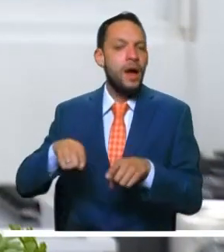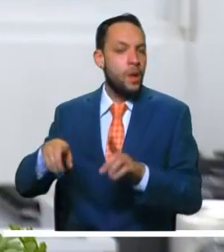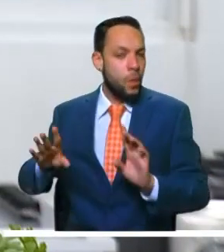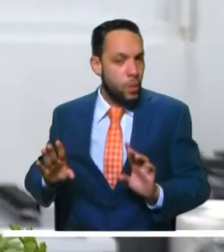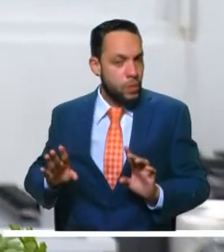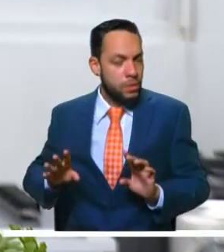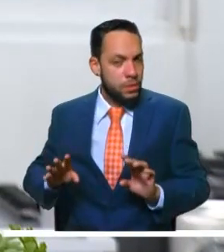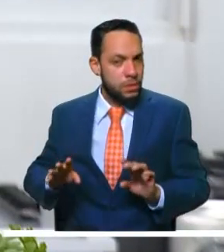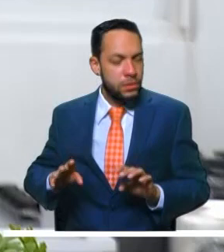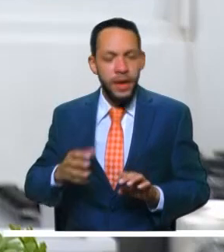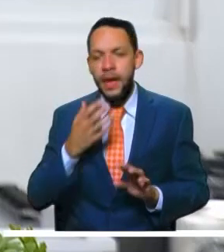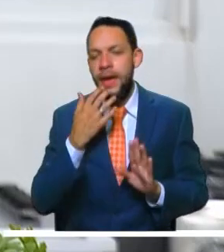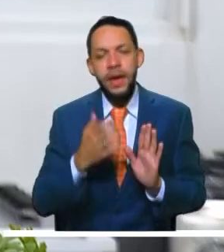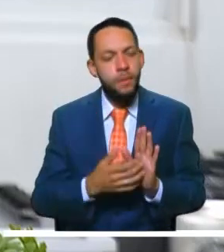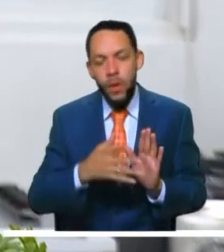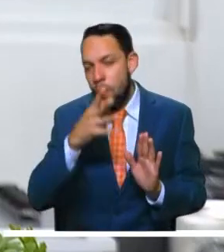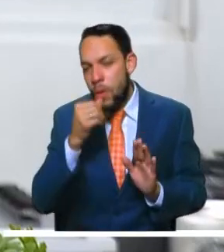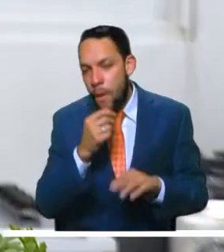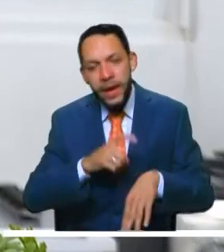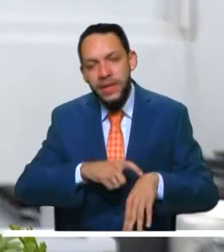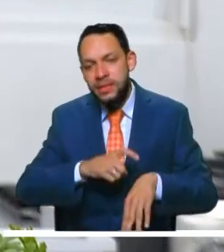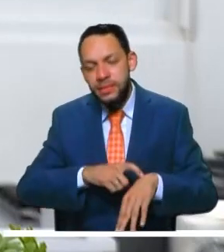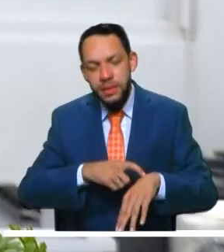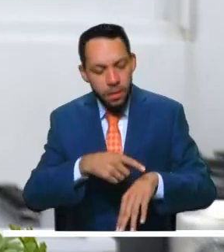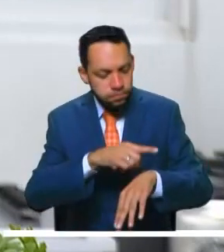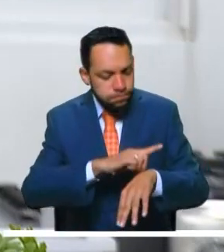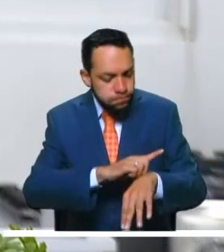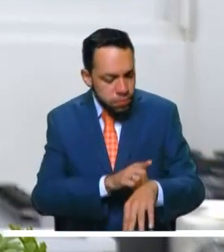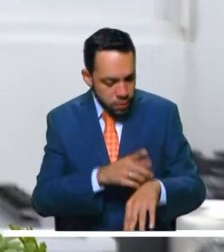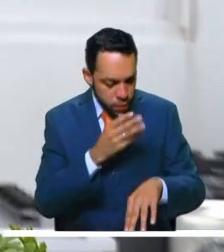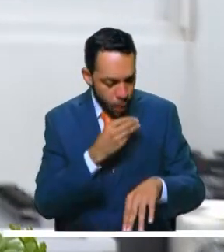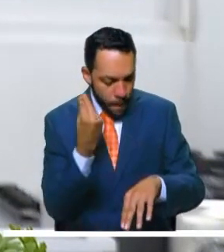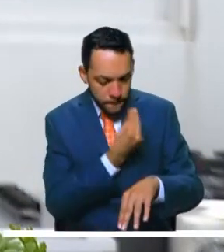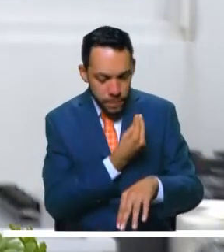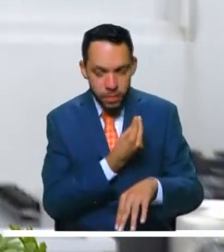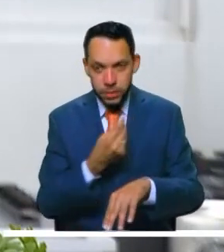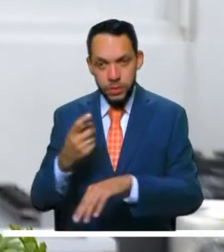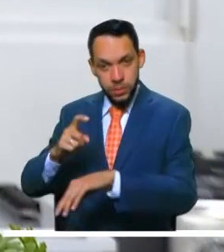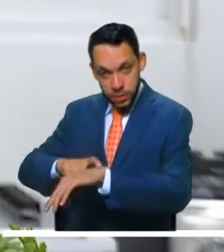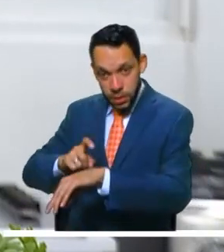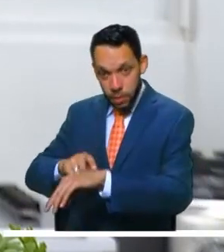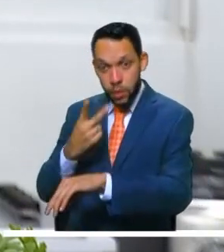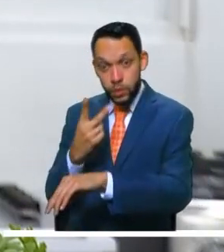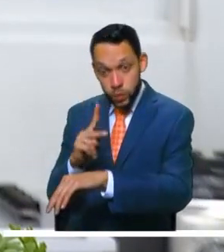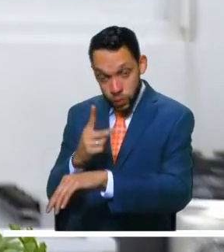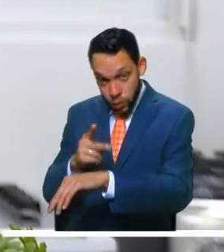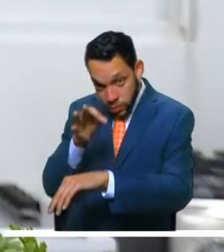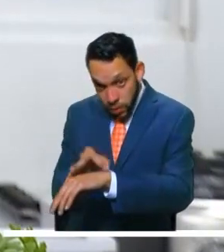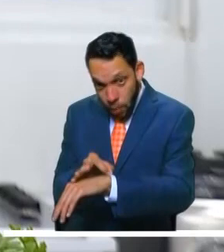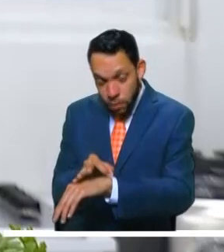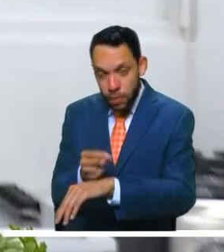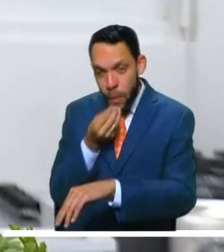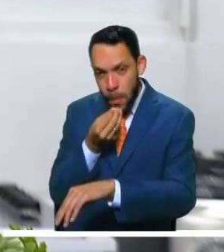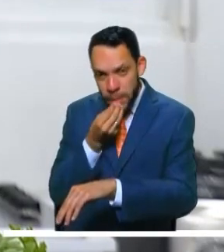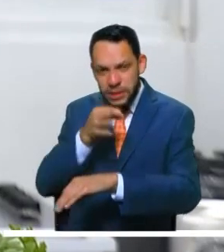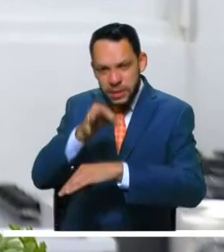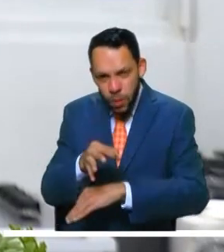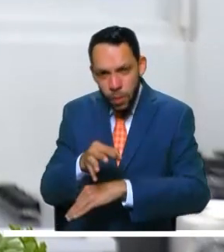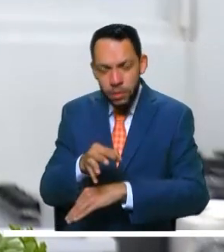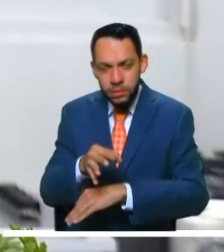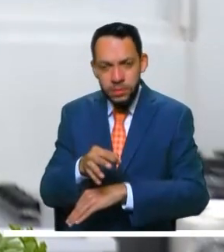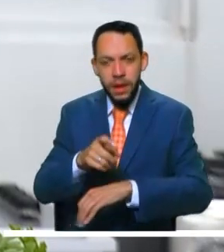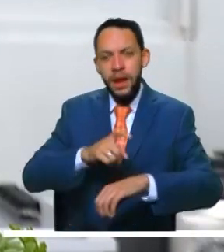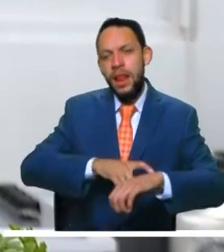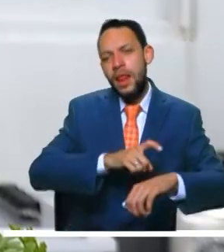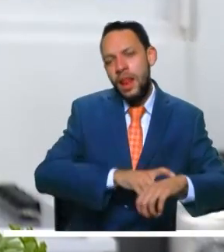no tuviera el reloj, ¿le daría hambre? Ay, ya son las 12:30, es hora de almorzar. ¿Por el